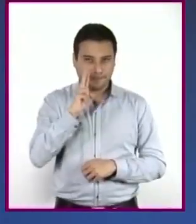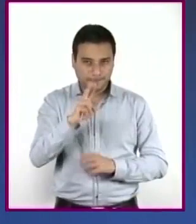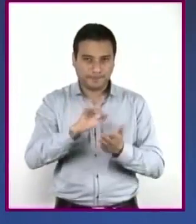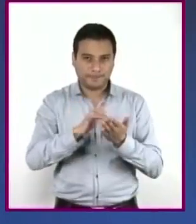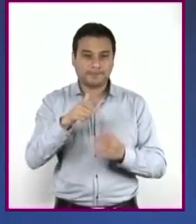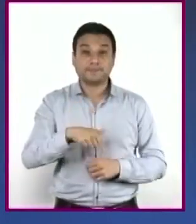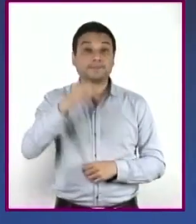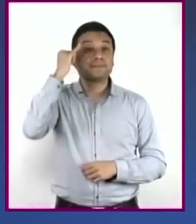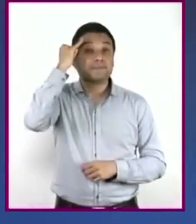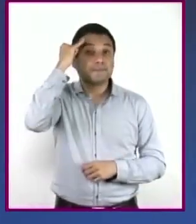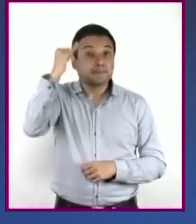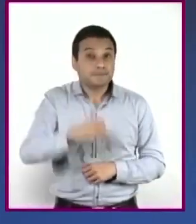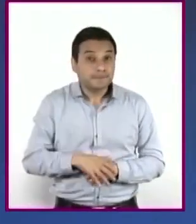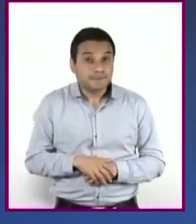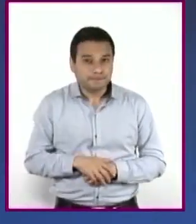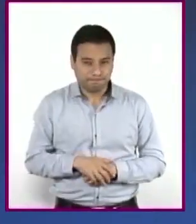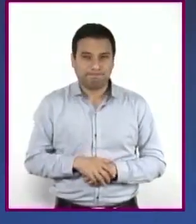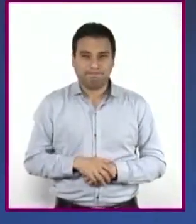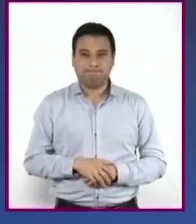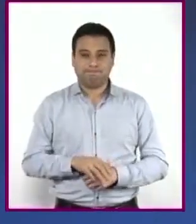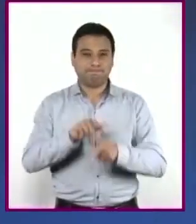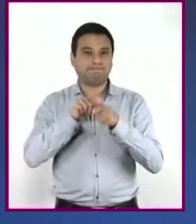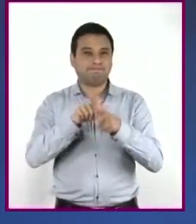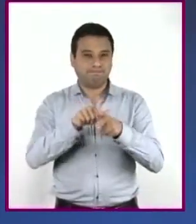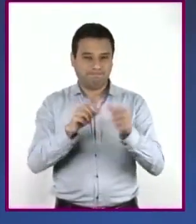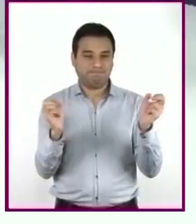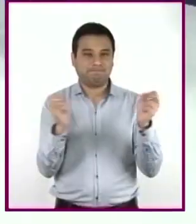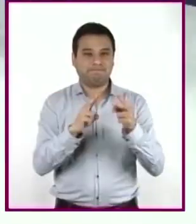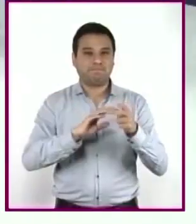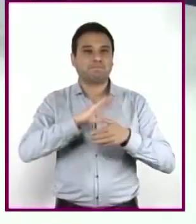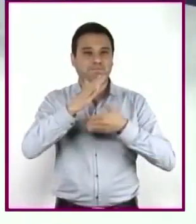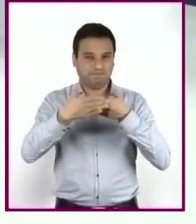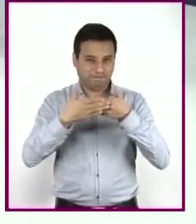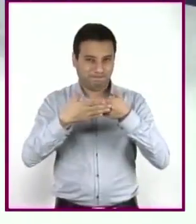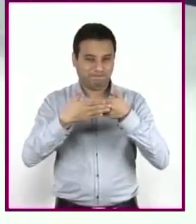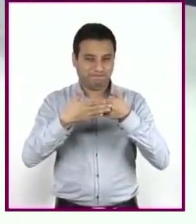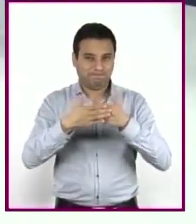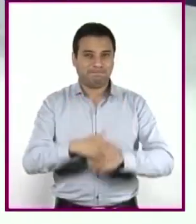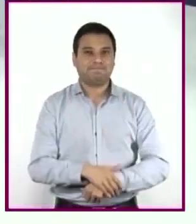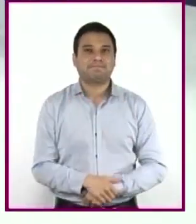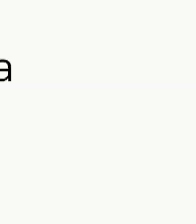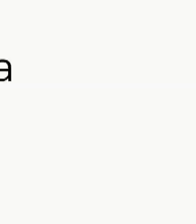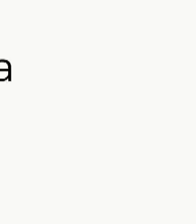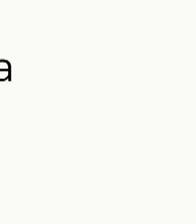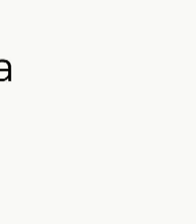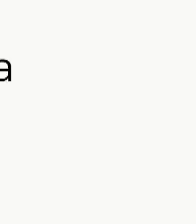fue Ingéniatelas. No se despeguen porque seguiremos con más contenido más adelante.